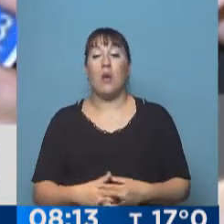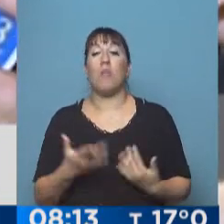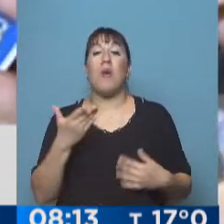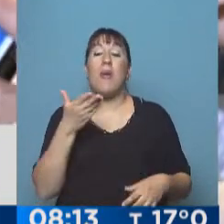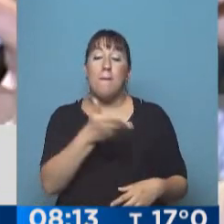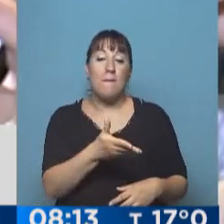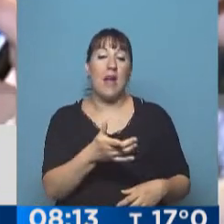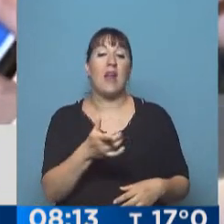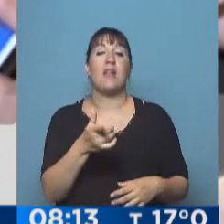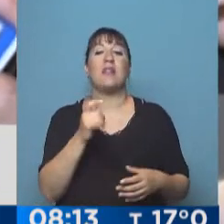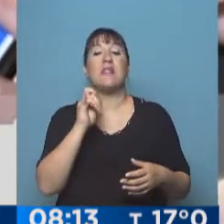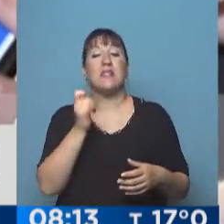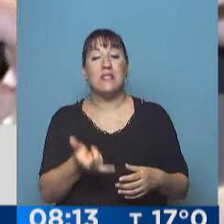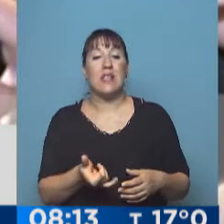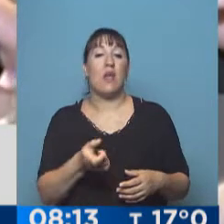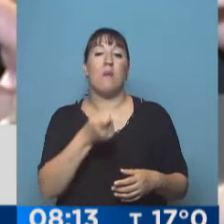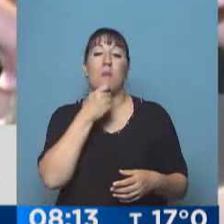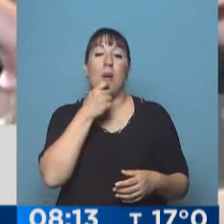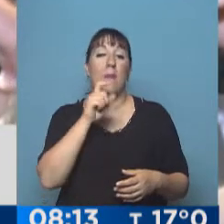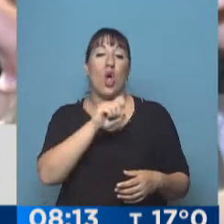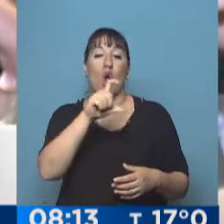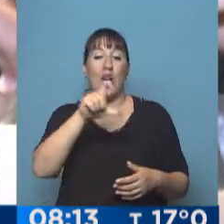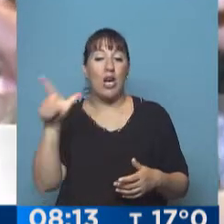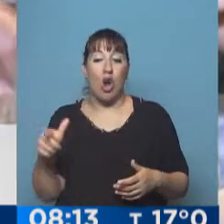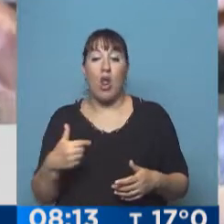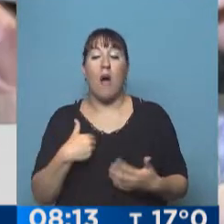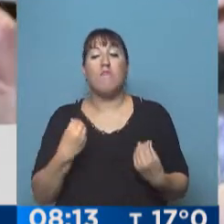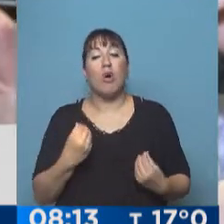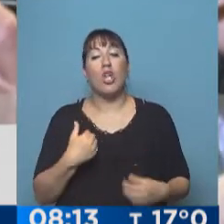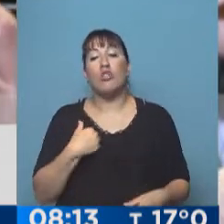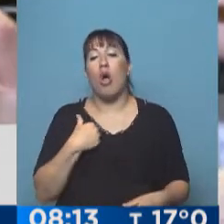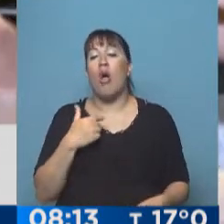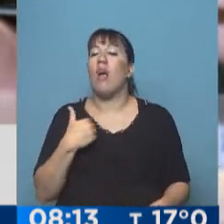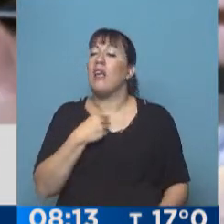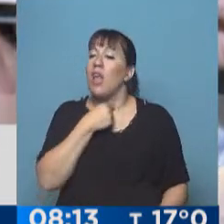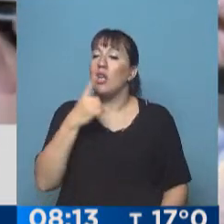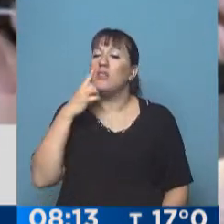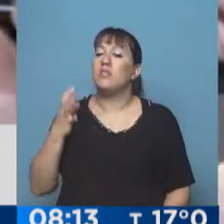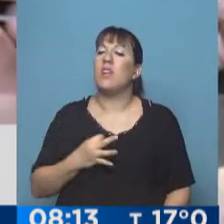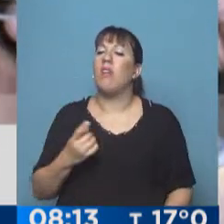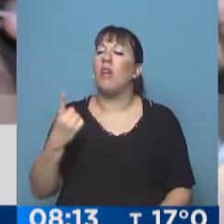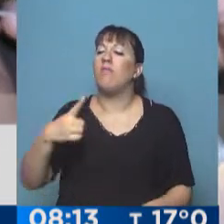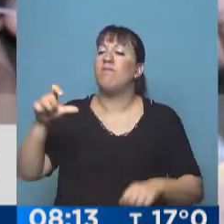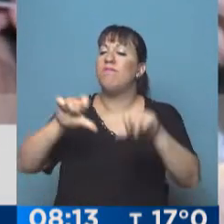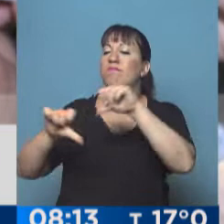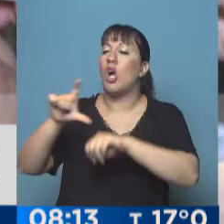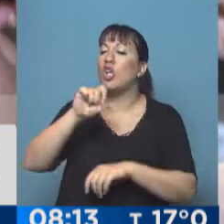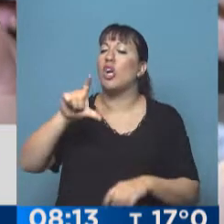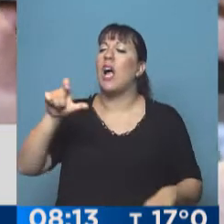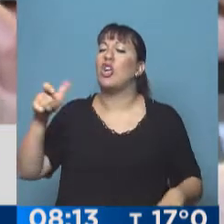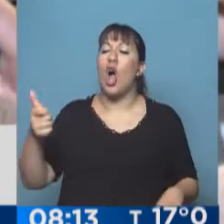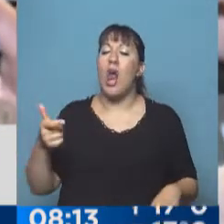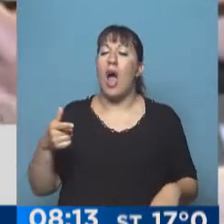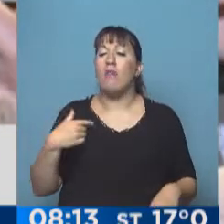desde la fórmula de la coca-cola porque yo no puedo teniente de legítimo el saber cuál es la fórmula de la coca-cola tan criticada